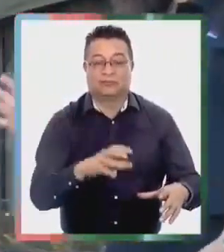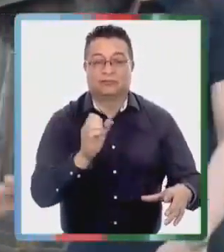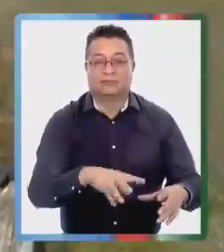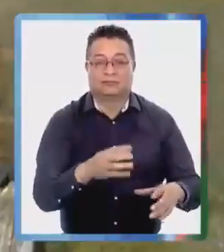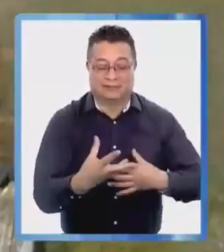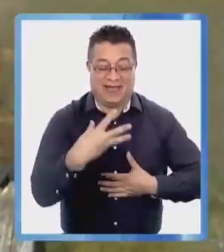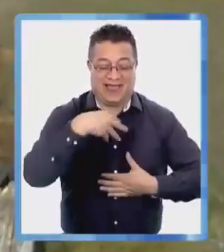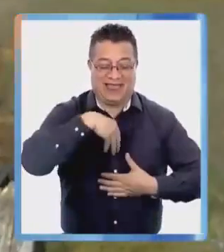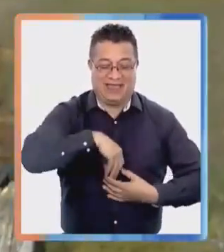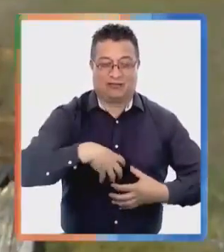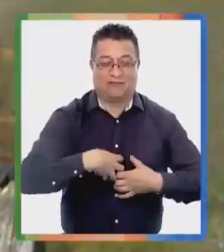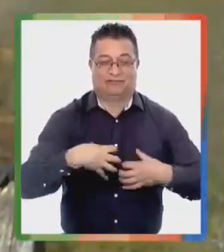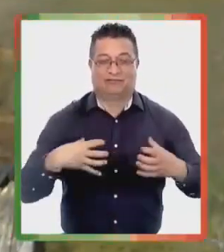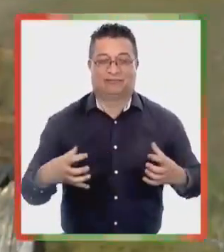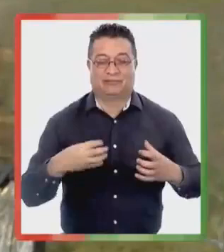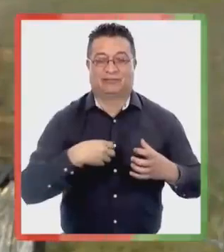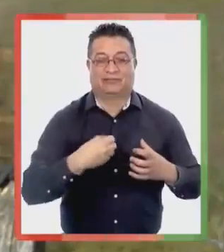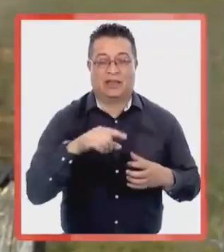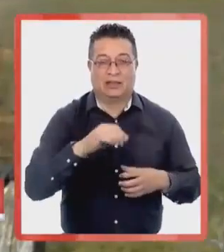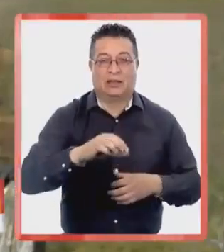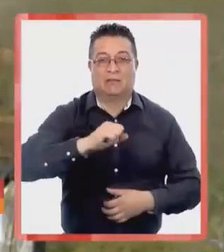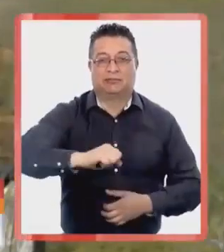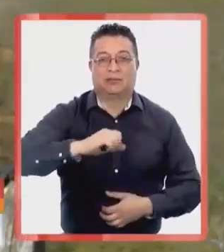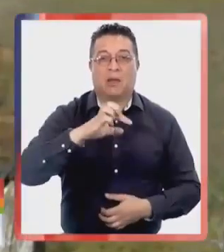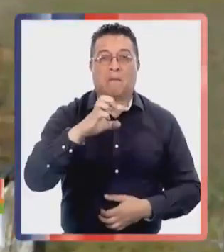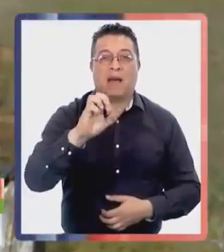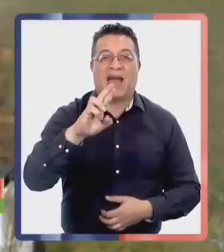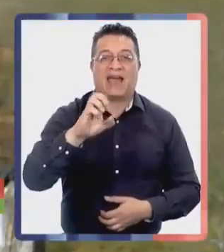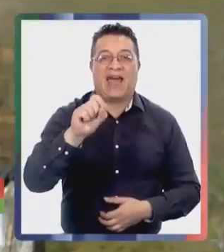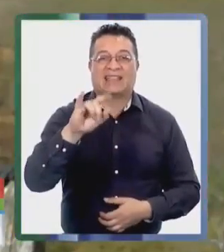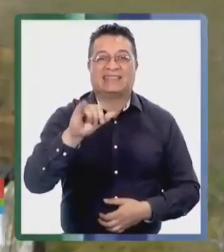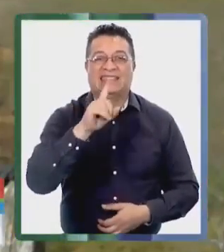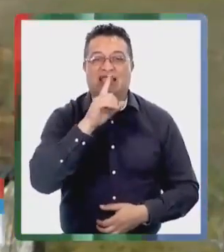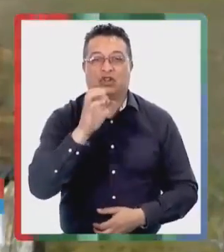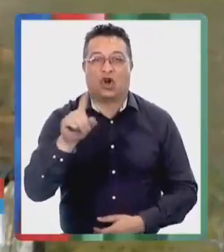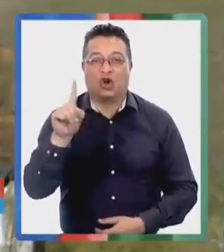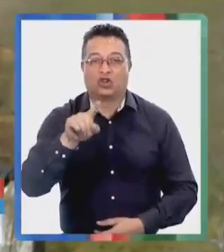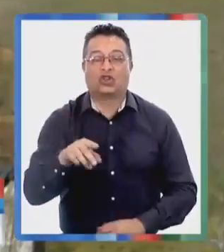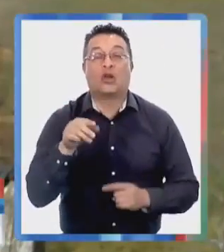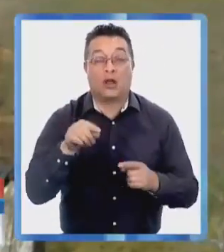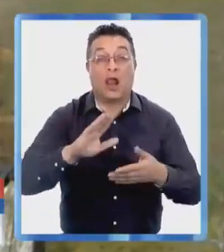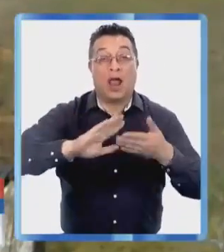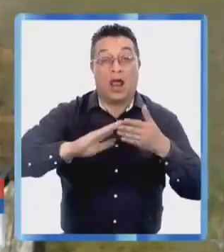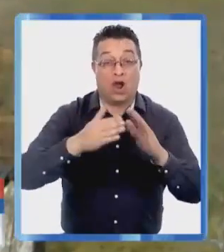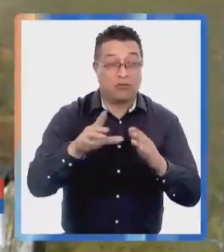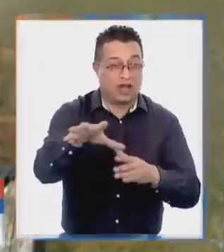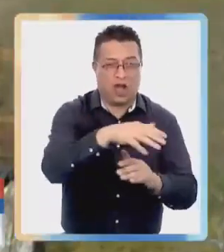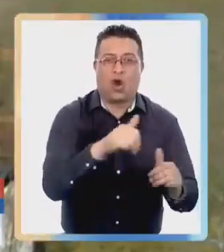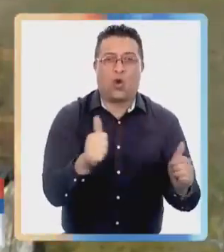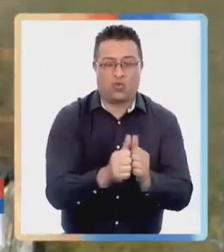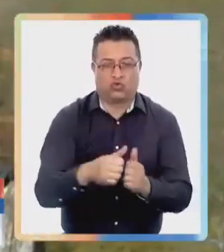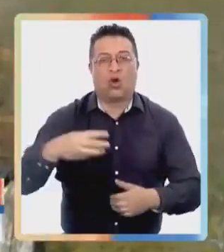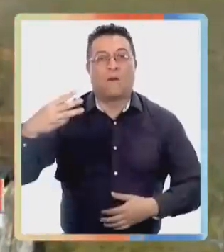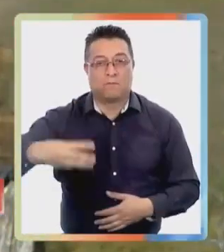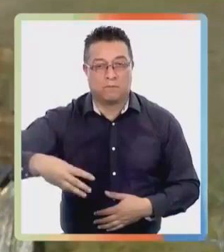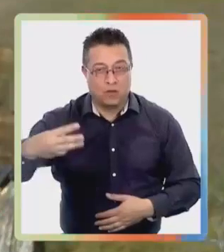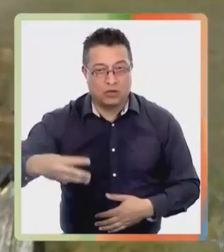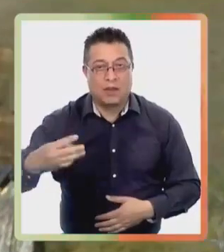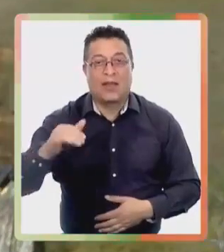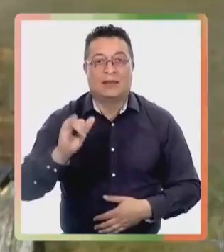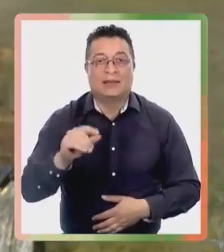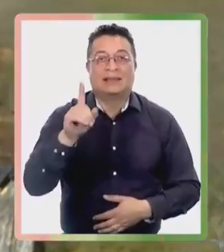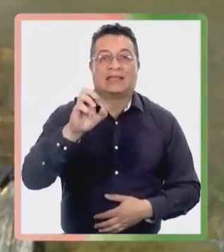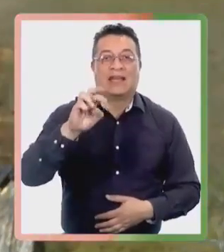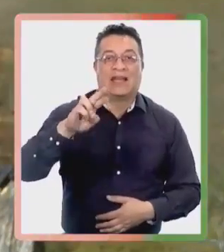eliminación de estas vísceras y también de antiparasitarios, porque lo que queremos lograr en conjunto con la comunidad, con el municipio